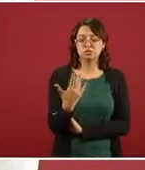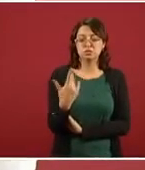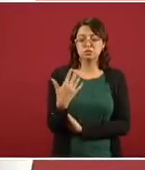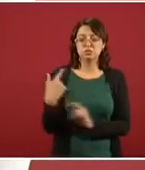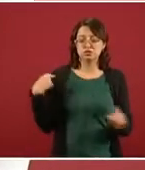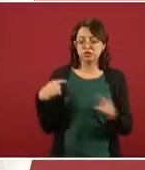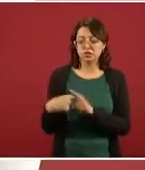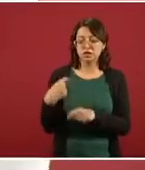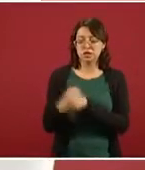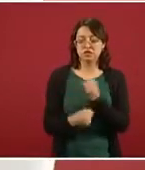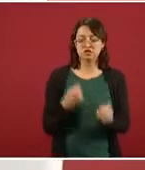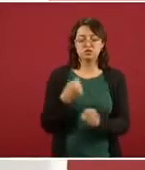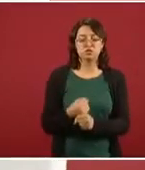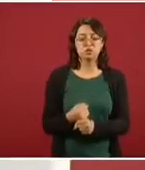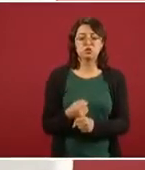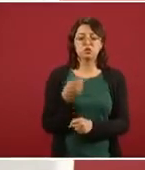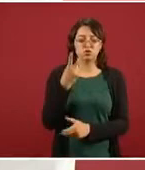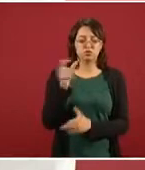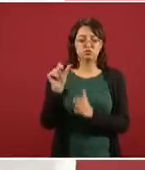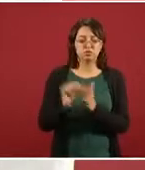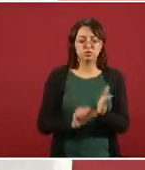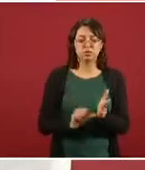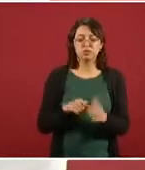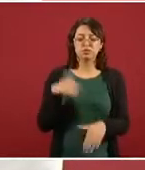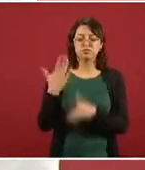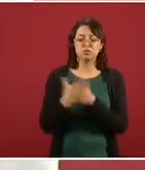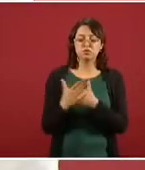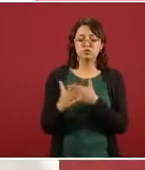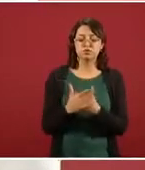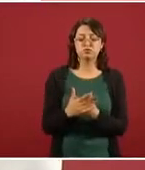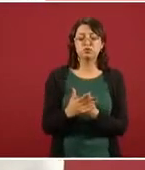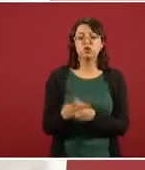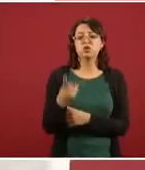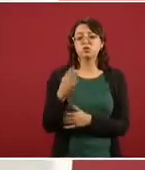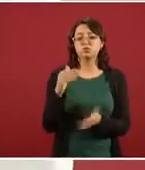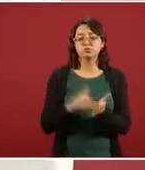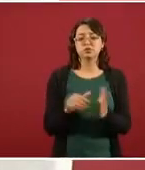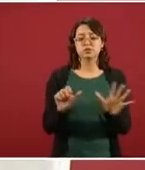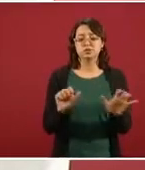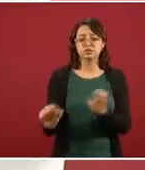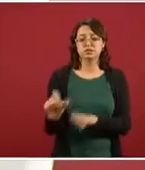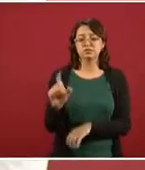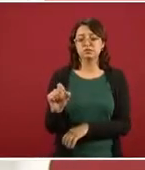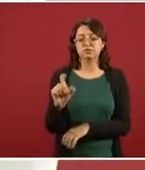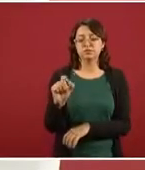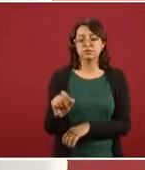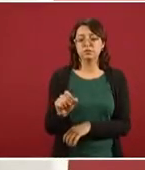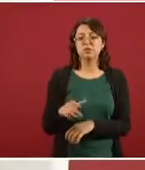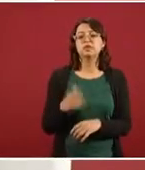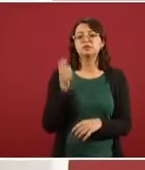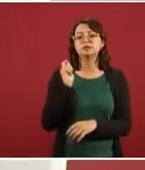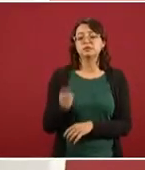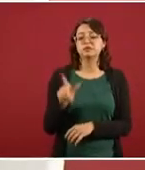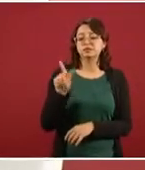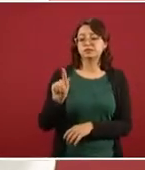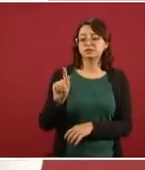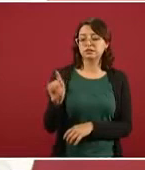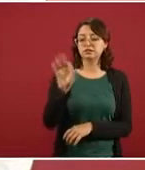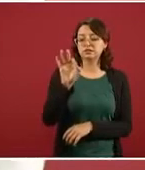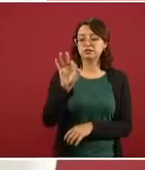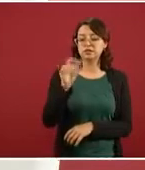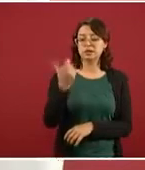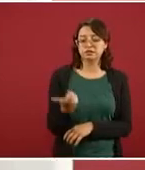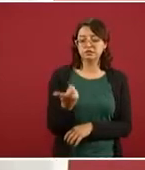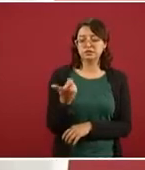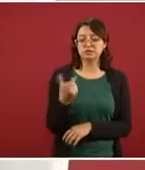año el pago bimestral, a 2.620. Incrementaremos 70 pesos el